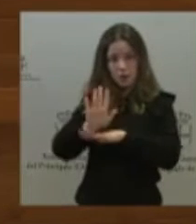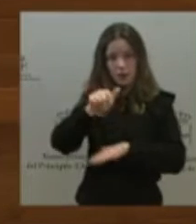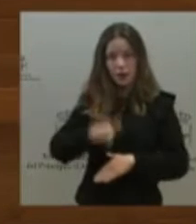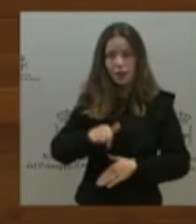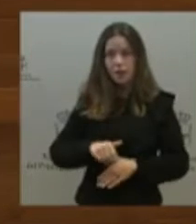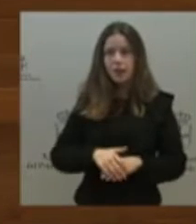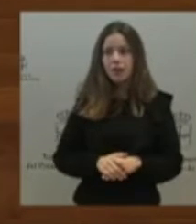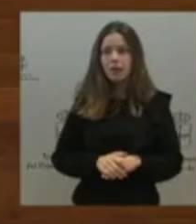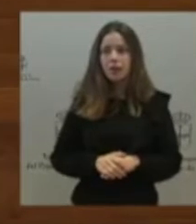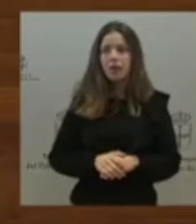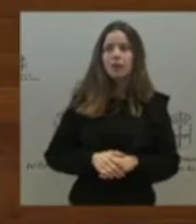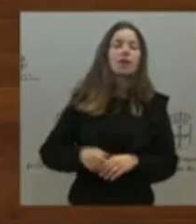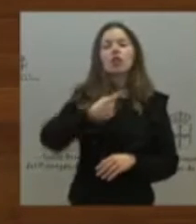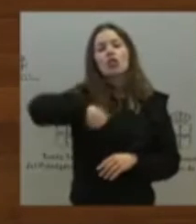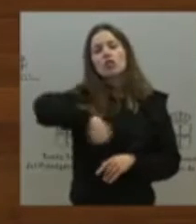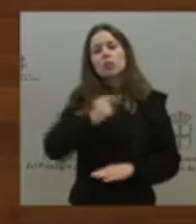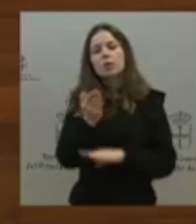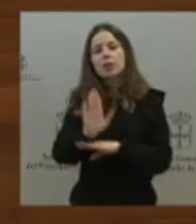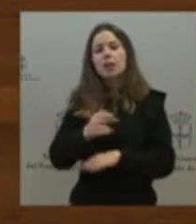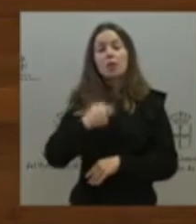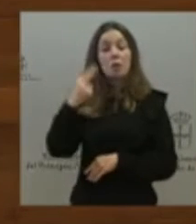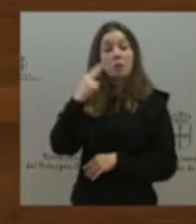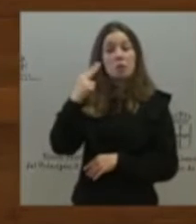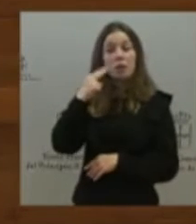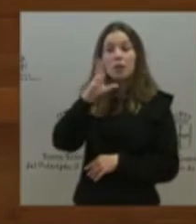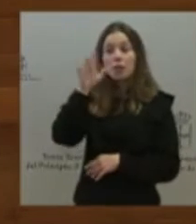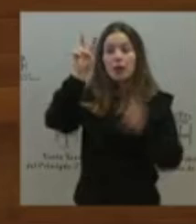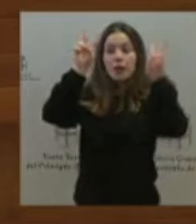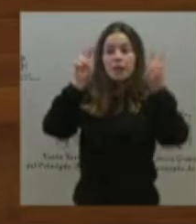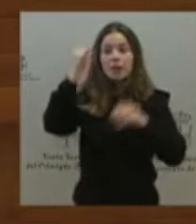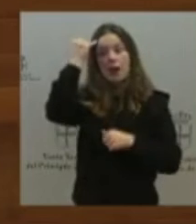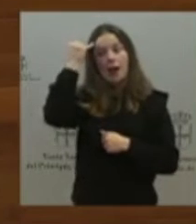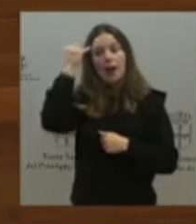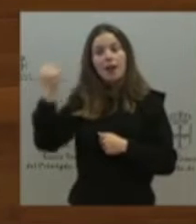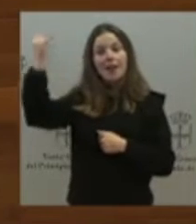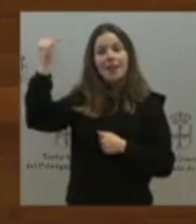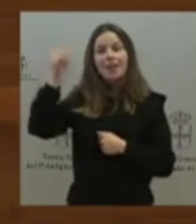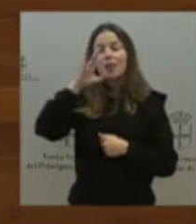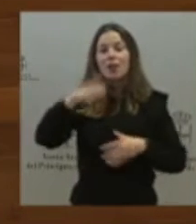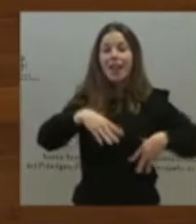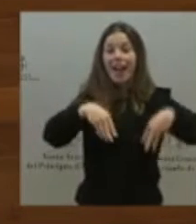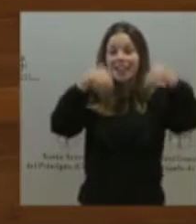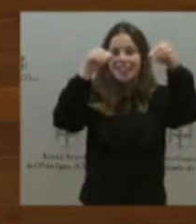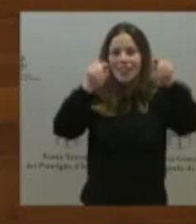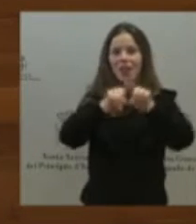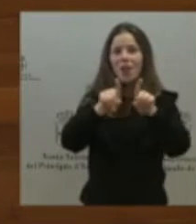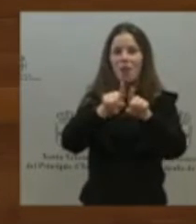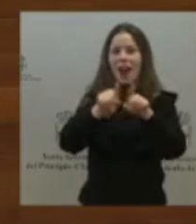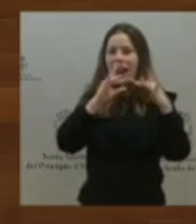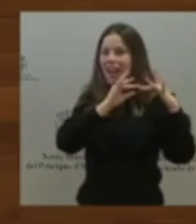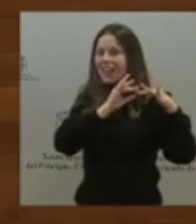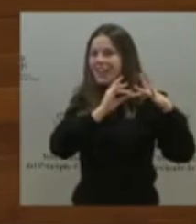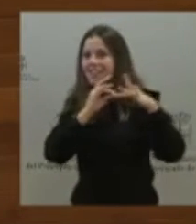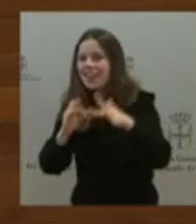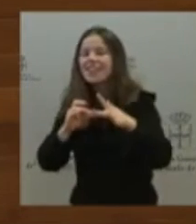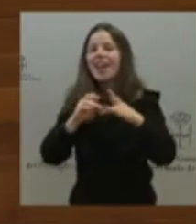miedo que se nos acusara de una cuestión ideológica, porque ese Castiello es un referente para muchas personas también del Valle del